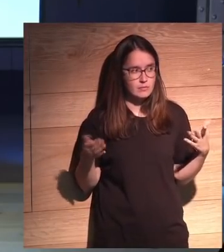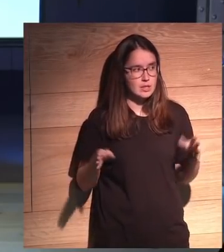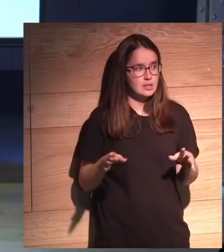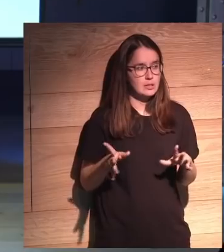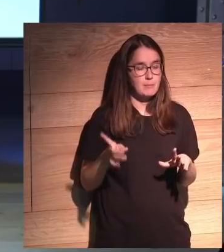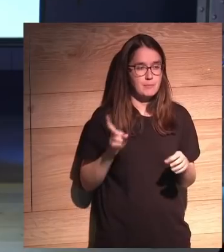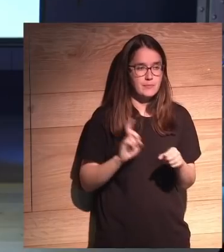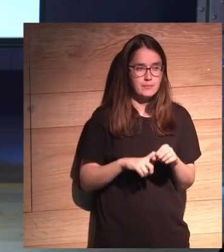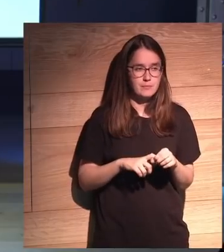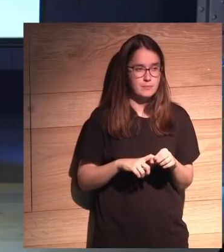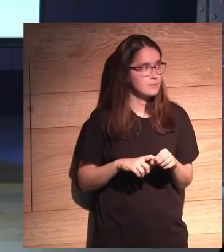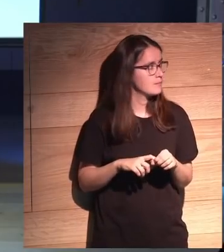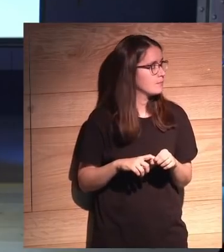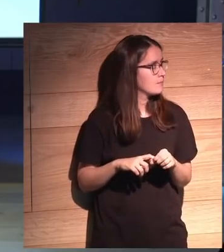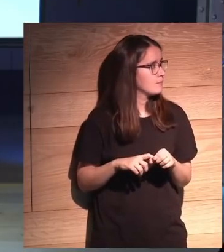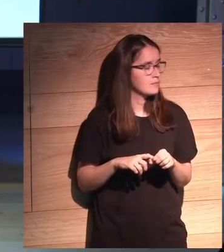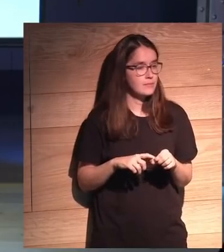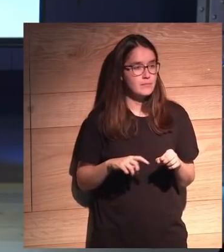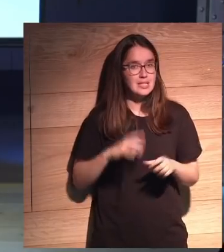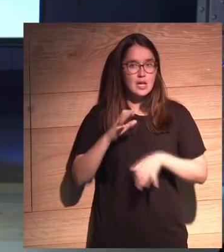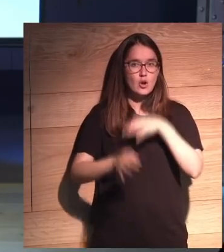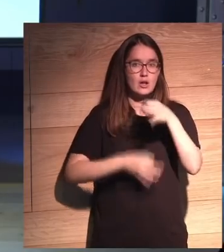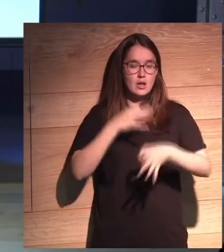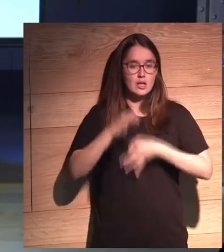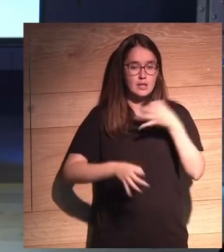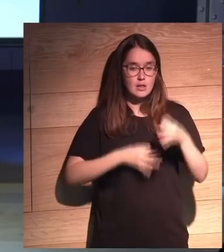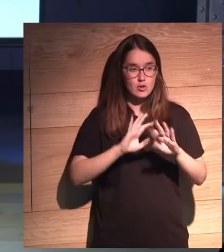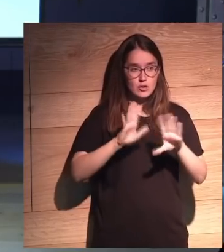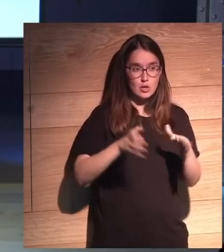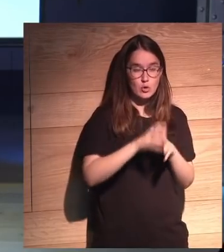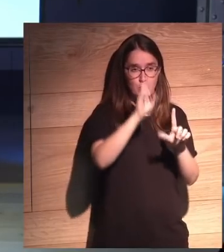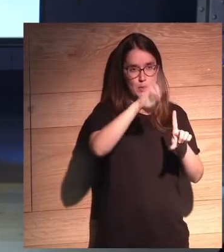formar parte de esa organización gremial